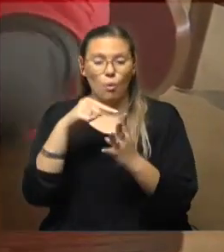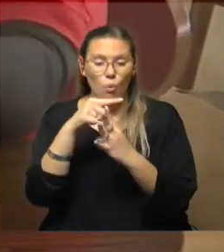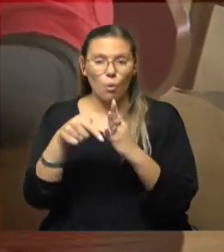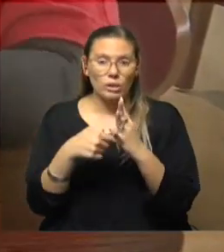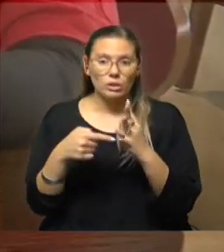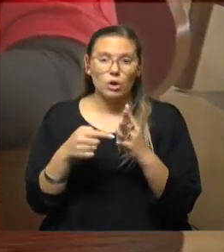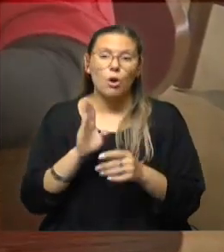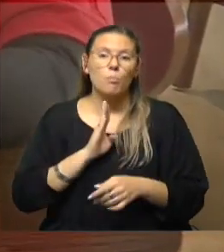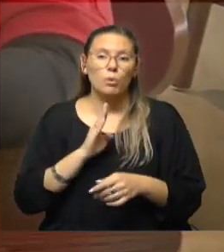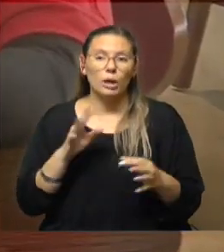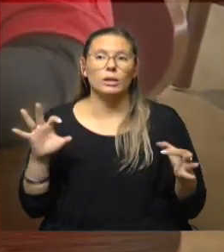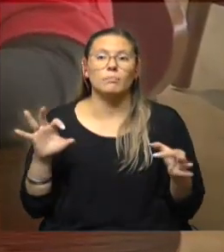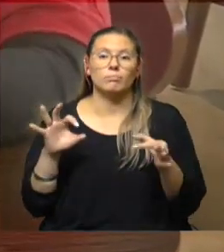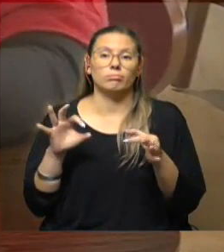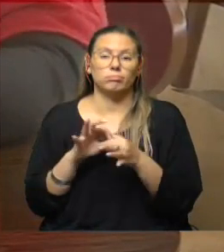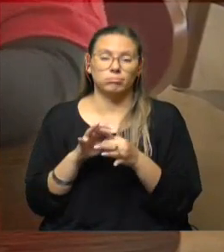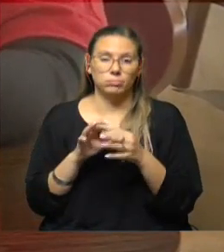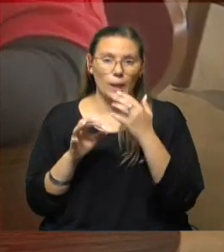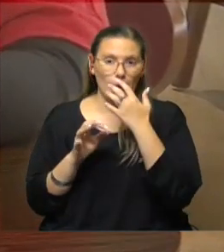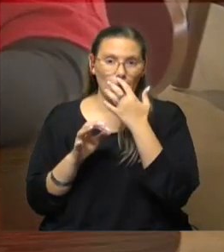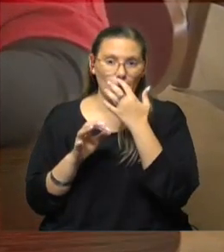unen porque está